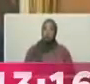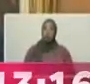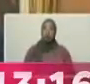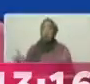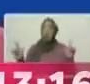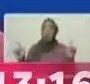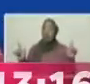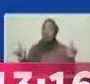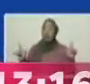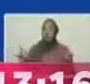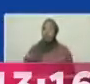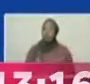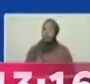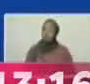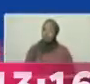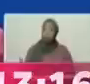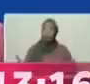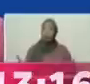Muy buenas tardes.